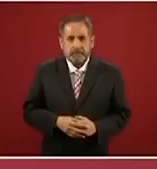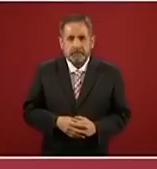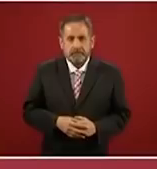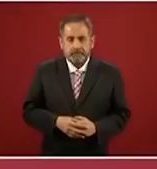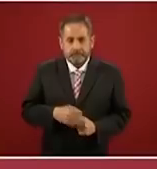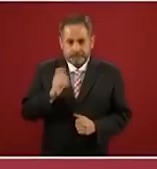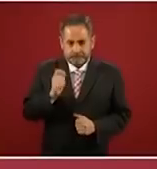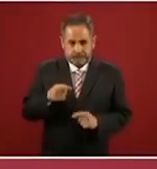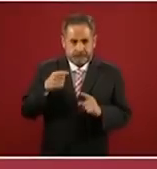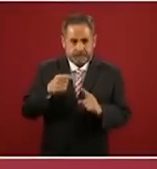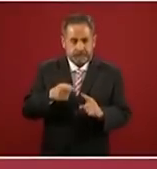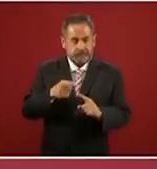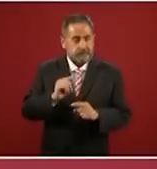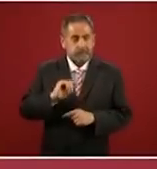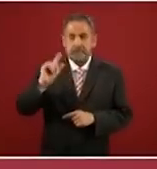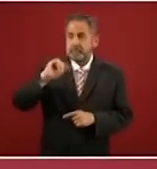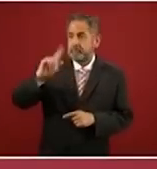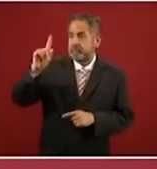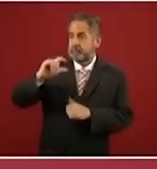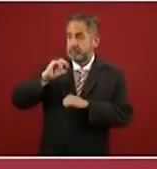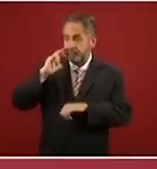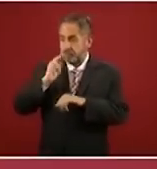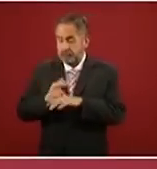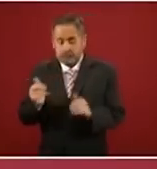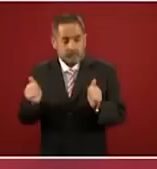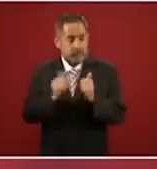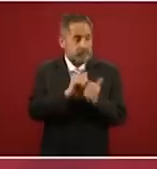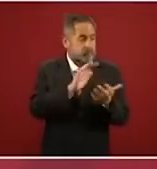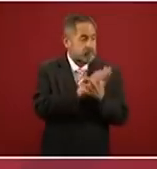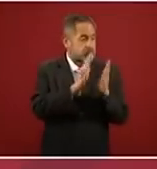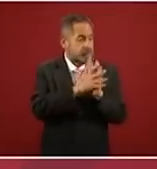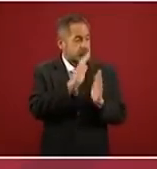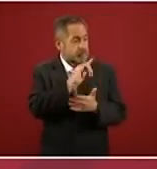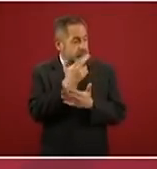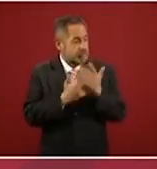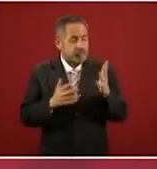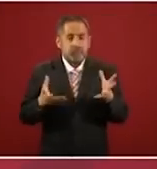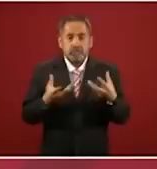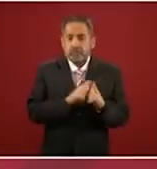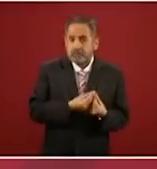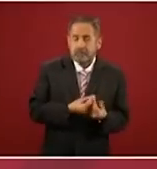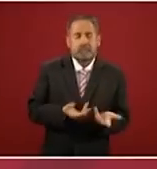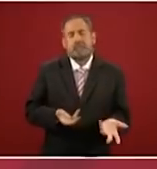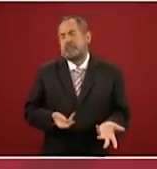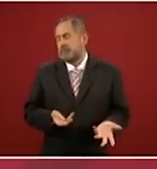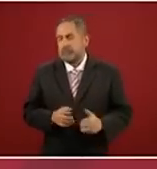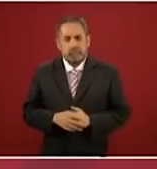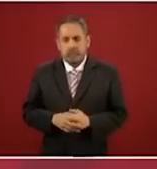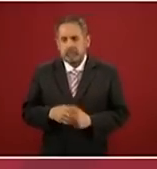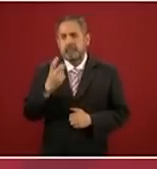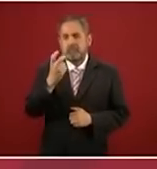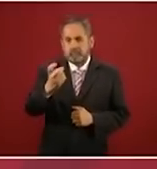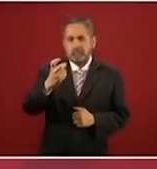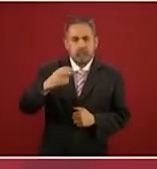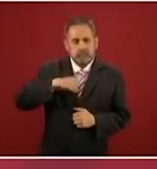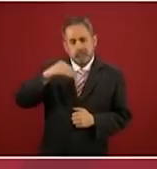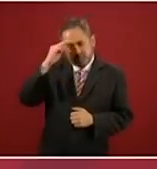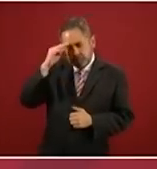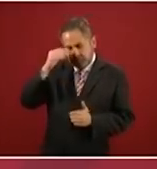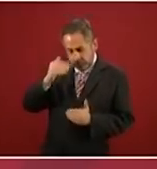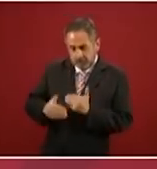de autoridades y delincuentes por eso yo pienso que vamos a avanzar